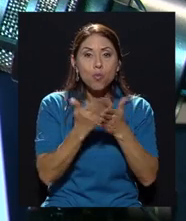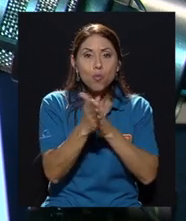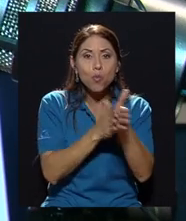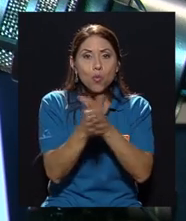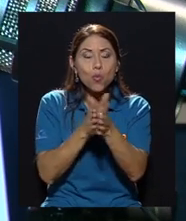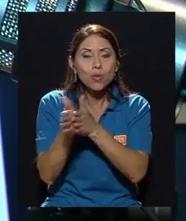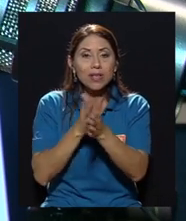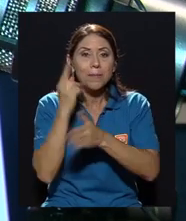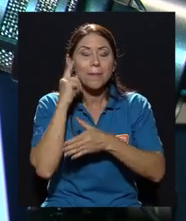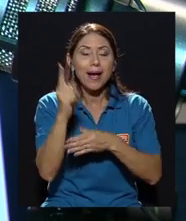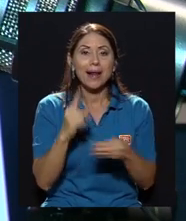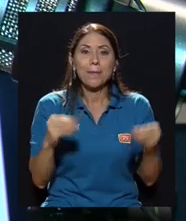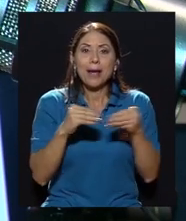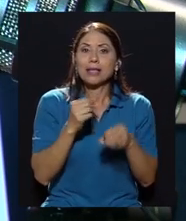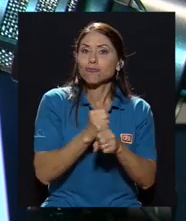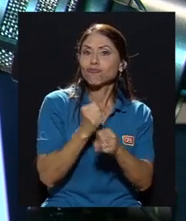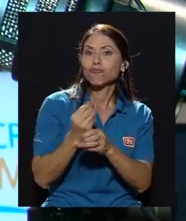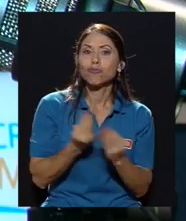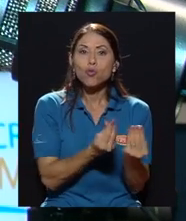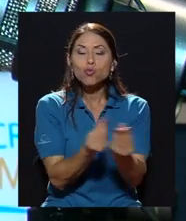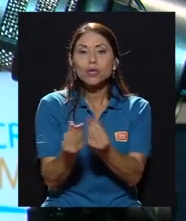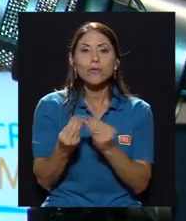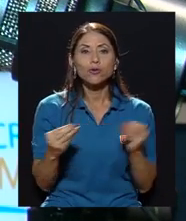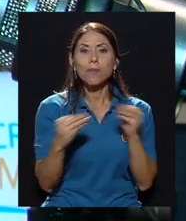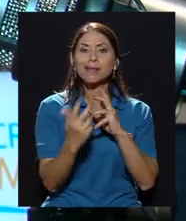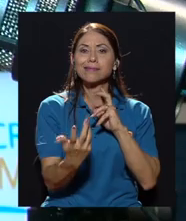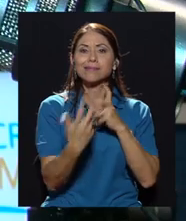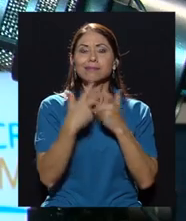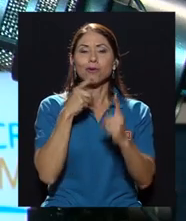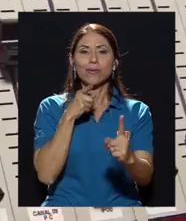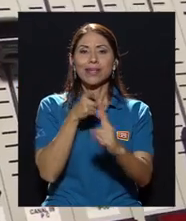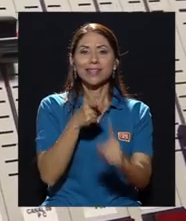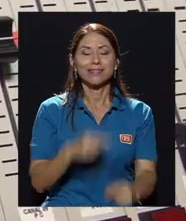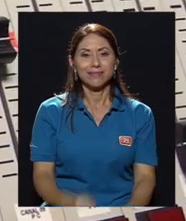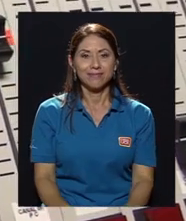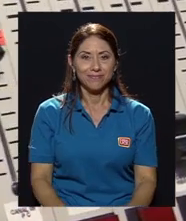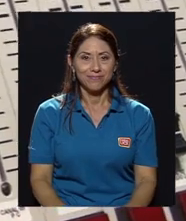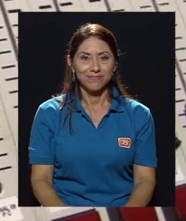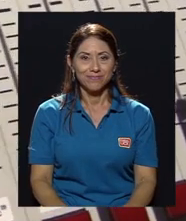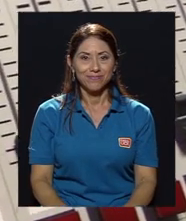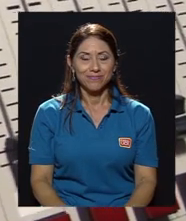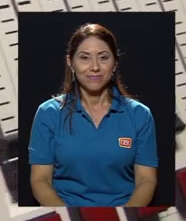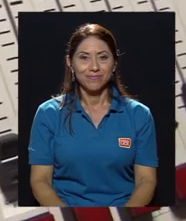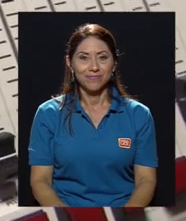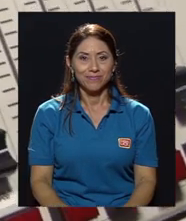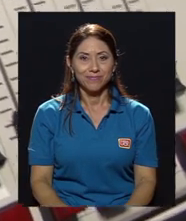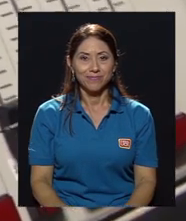útil para ser cada vez más productivos y más afines a sus objetivos.